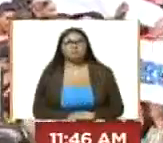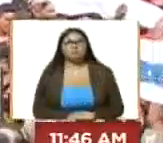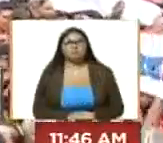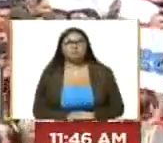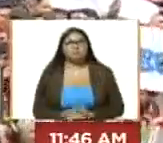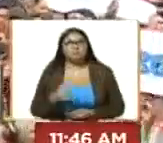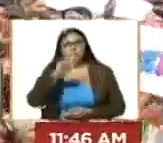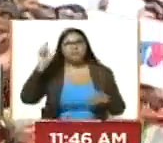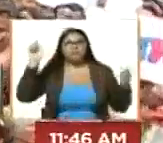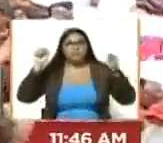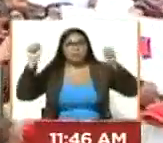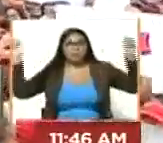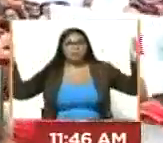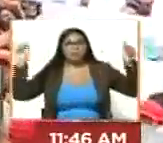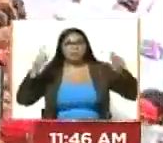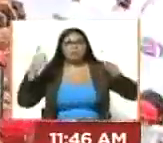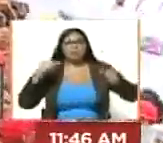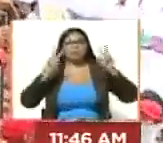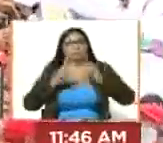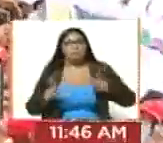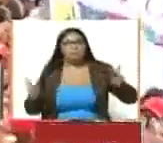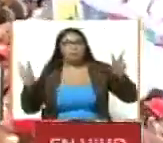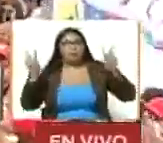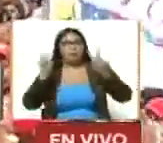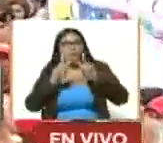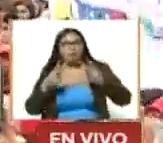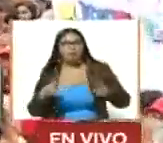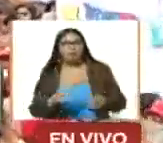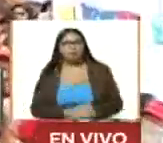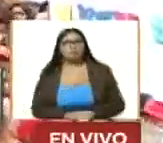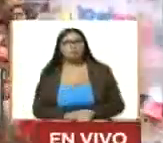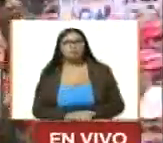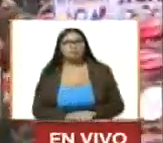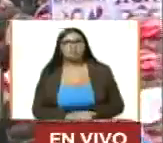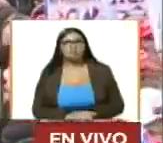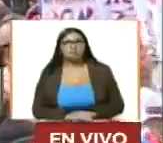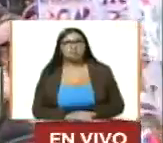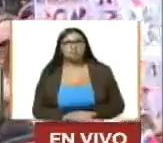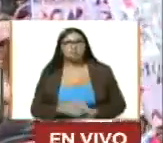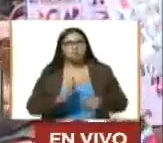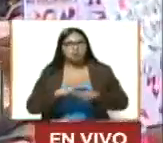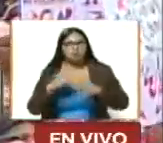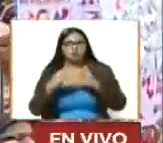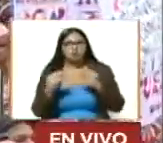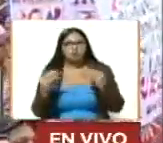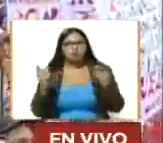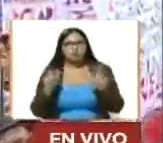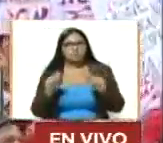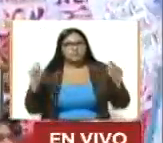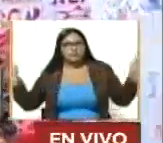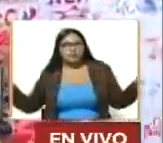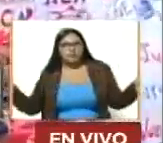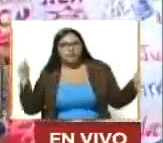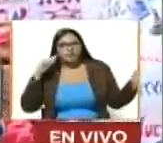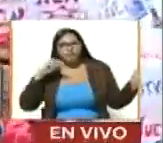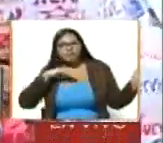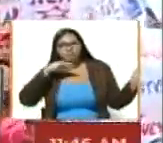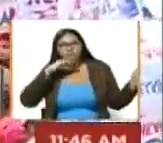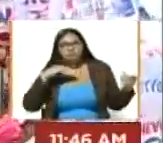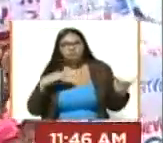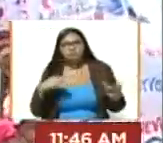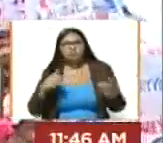Esa pancarta tiene un valor enorme, porque todas esas pancartas están llenas